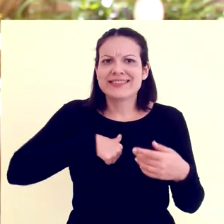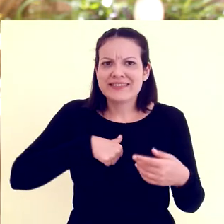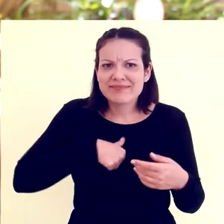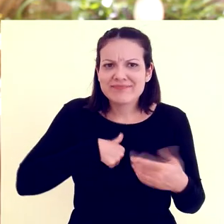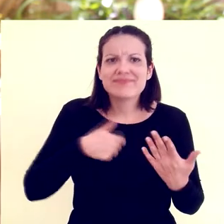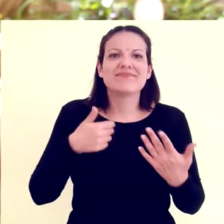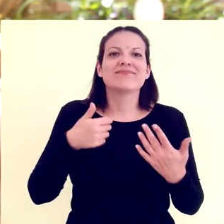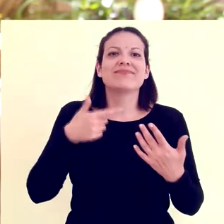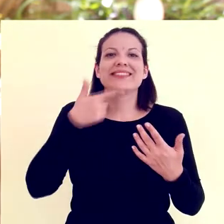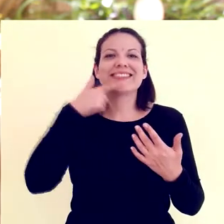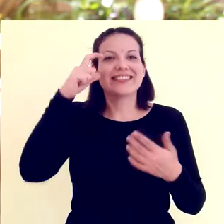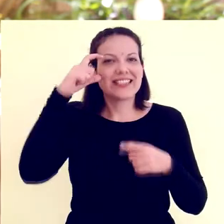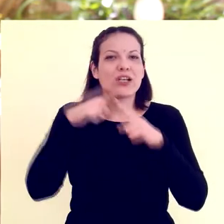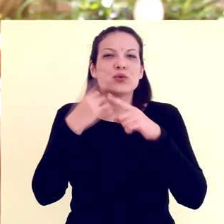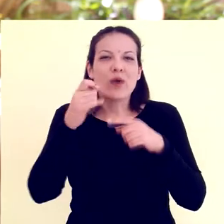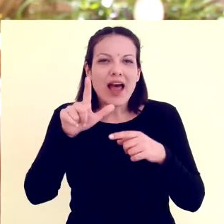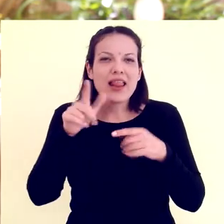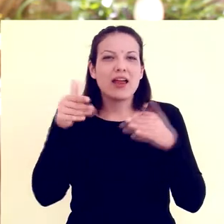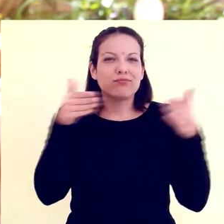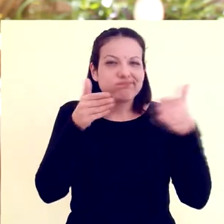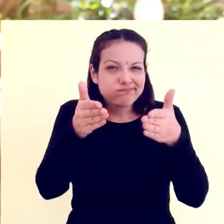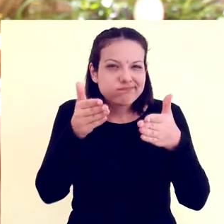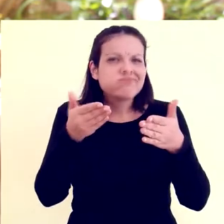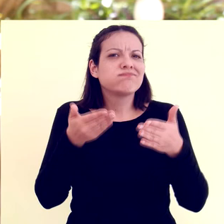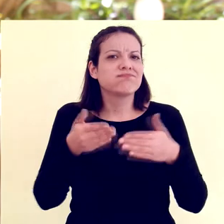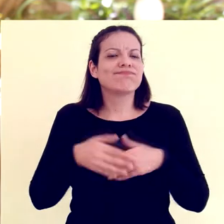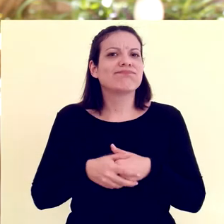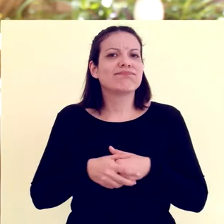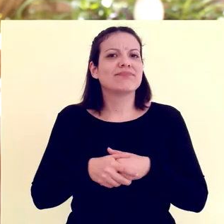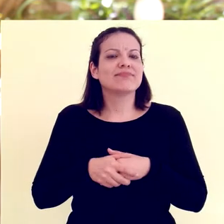identidad, la orientación también sexual, pero